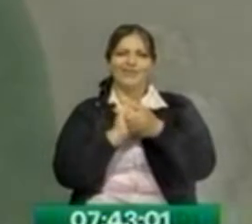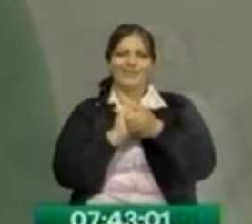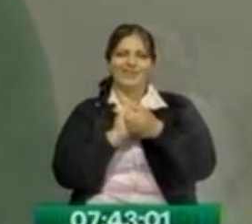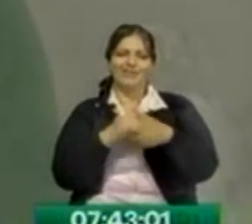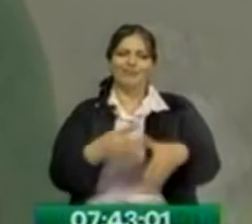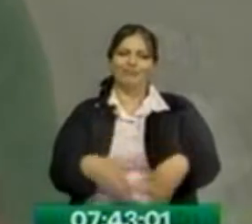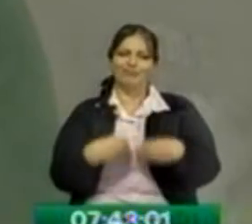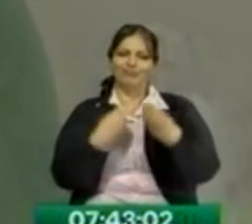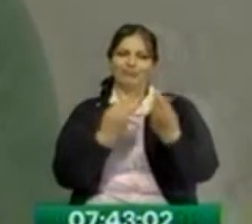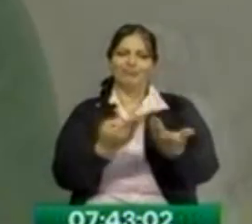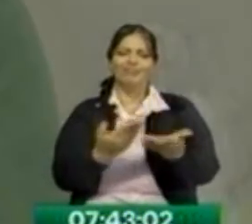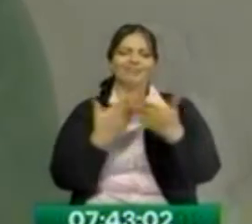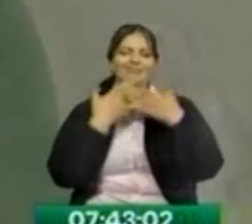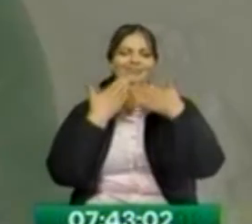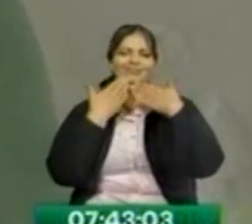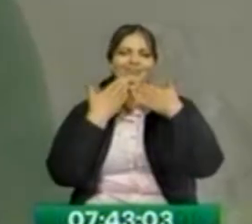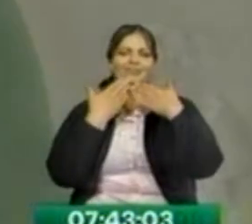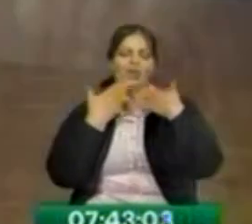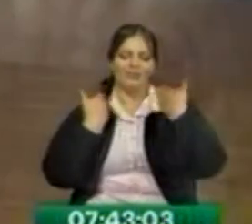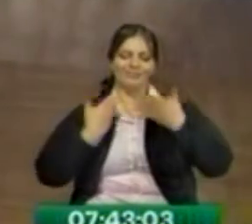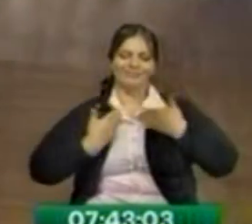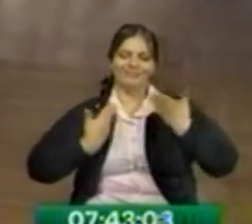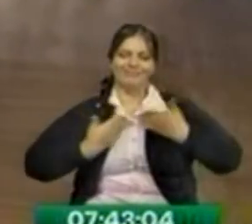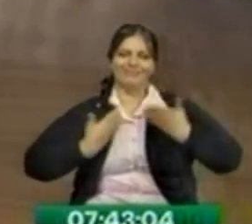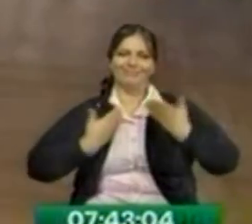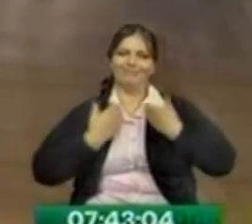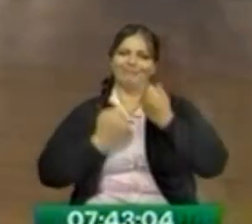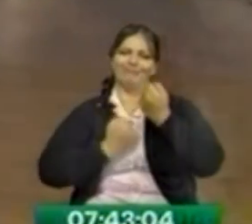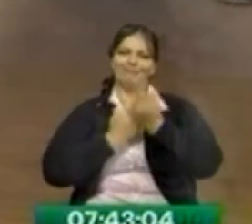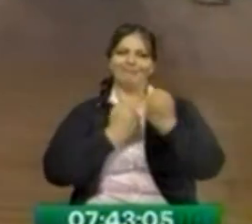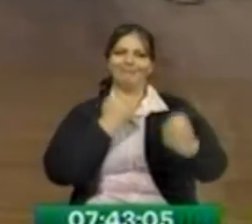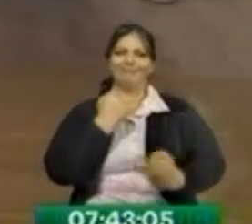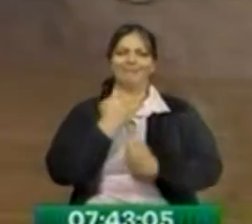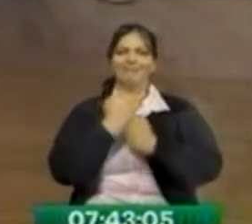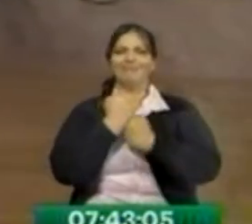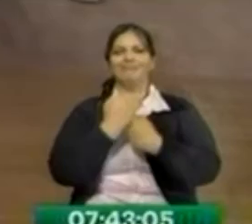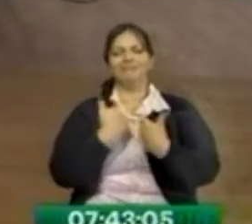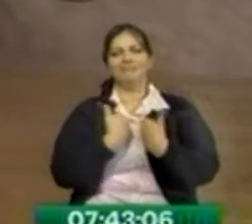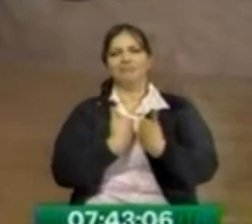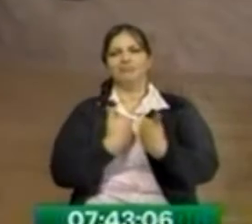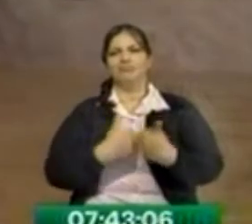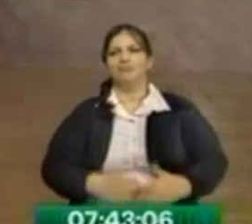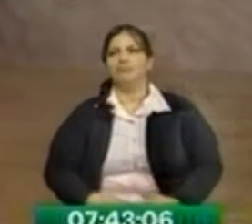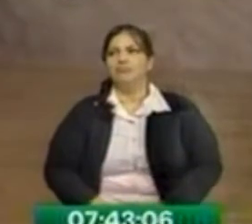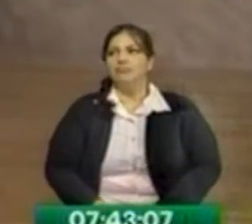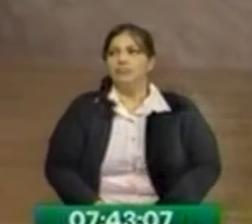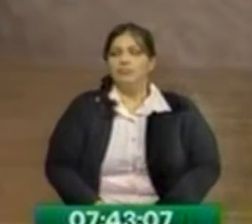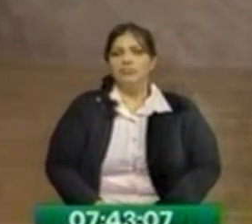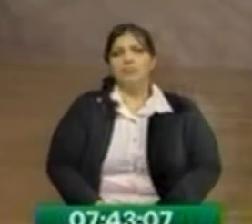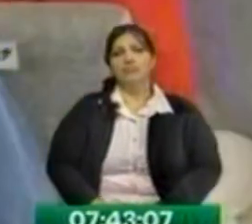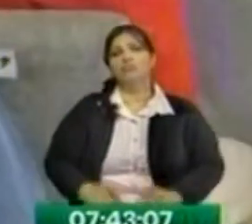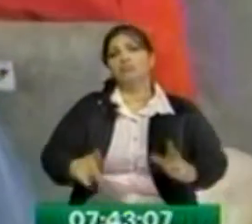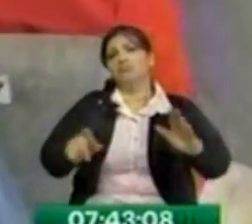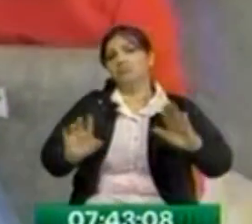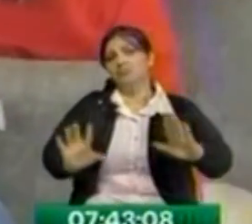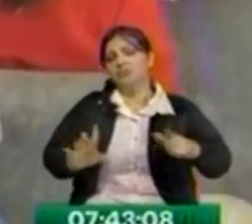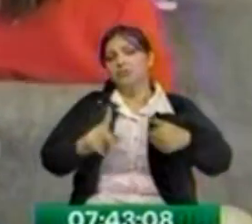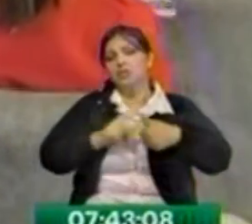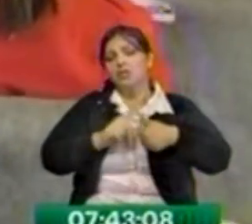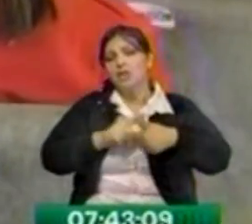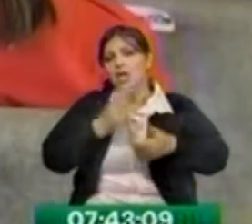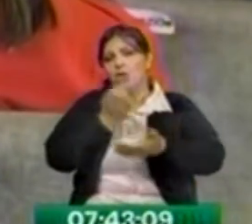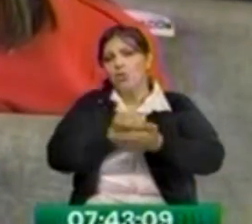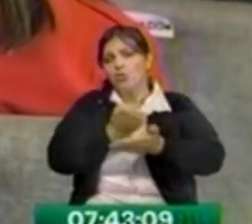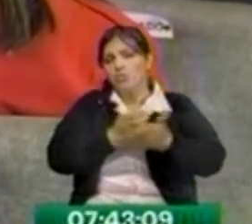que hemos podido trabajar todos juntos la iniciativa integra varias acciones para el crecimiento económico protección de derechos